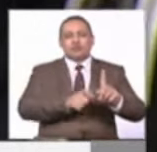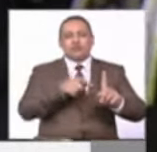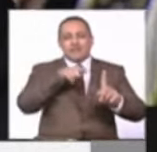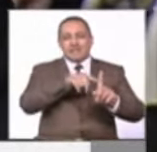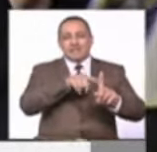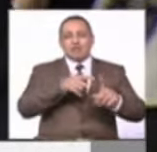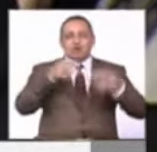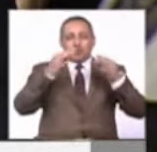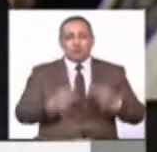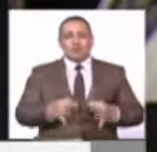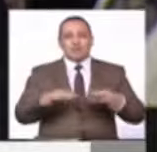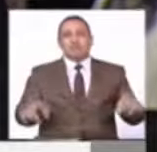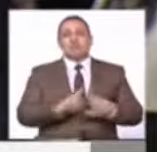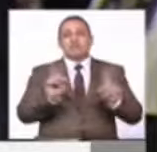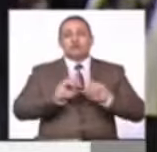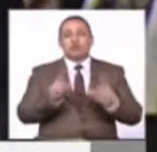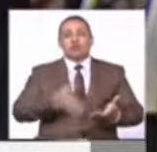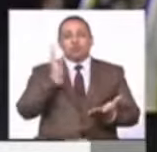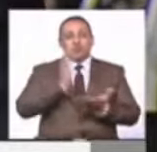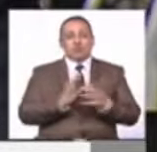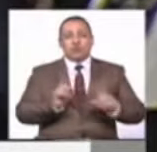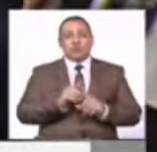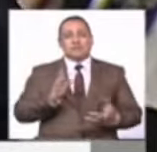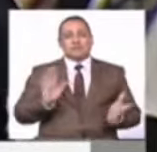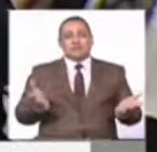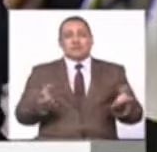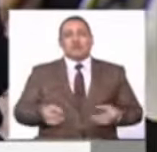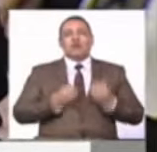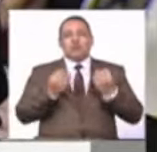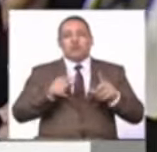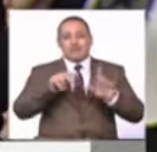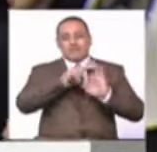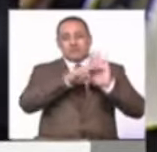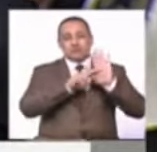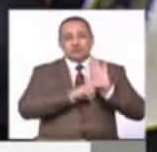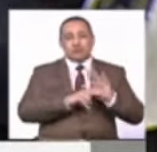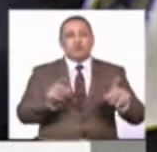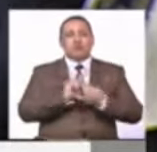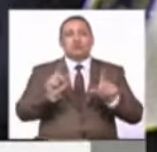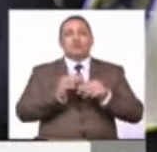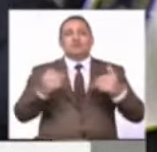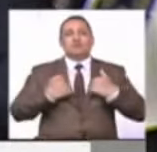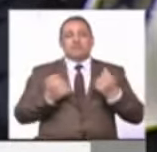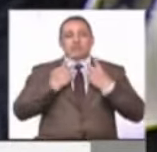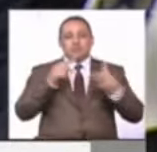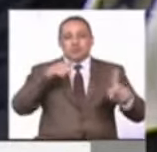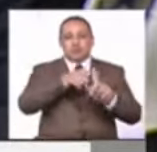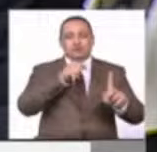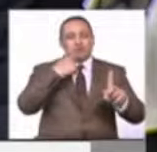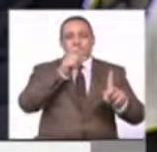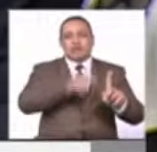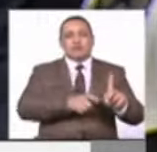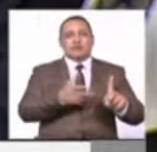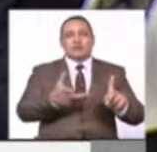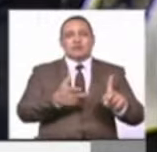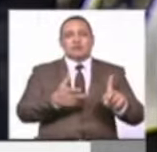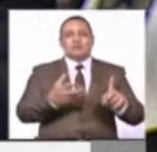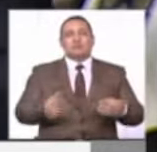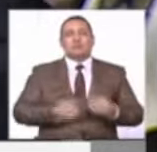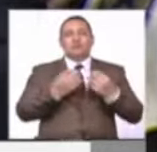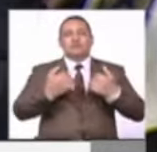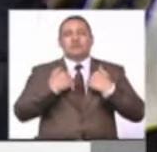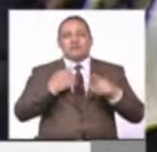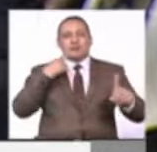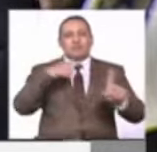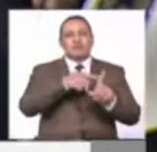debe que la debe cumplir y si no la cumple no la infringe bueno esa Norma no tiene como mi patrocinada tiene